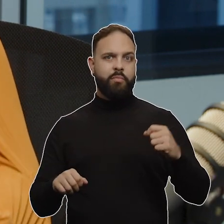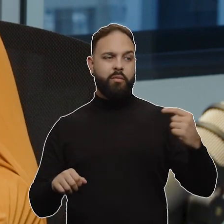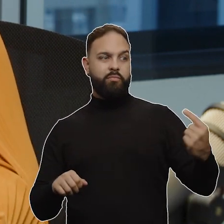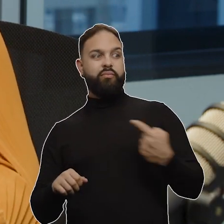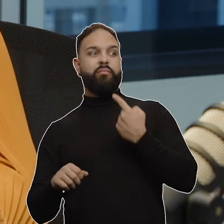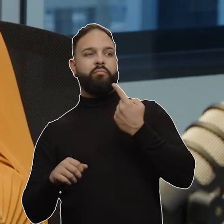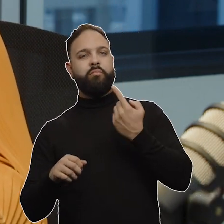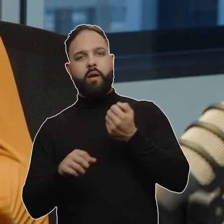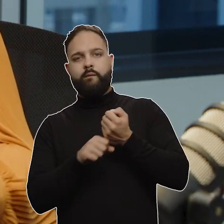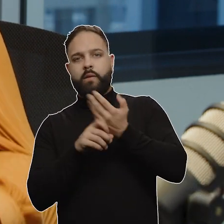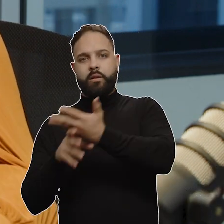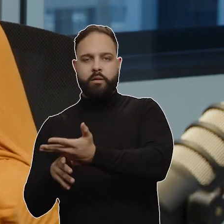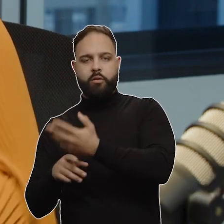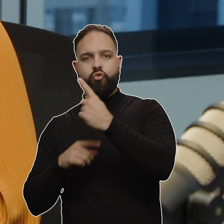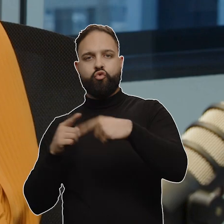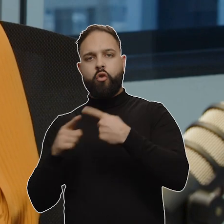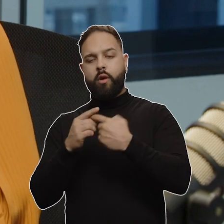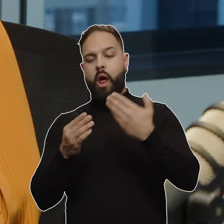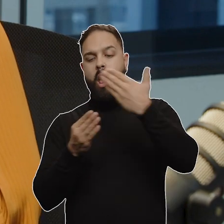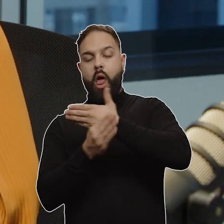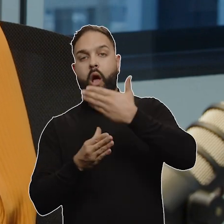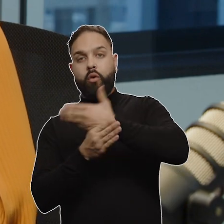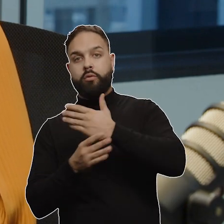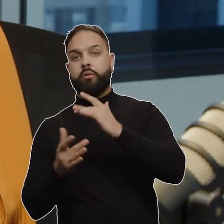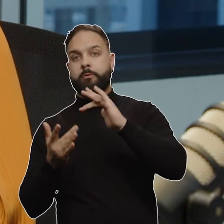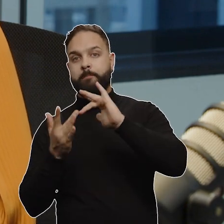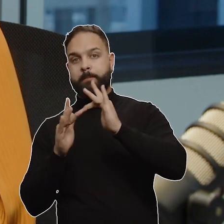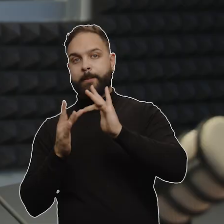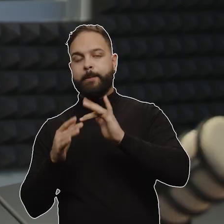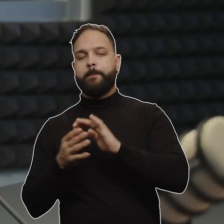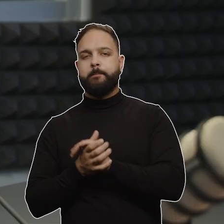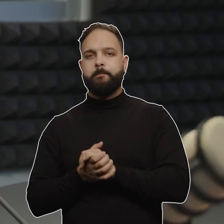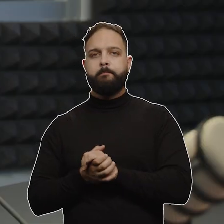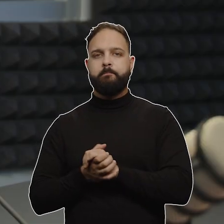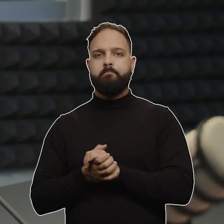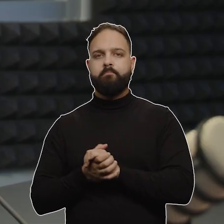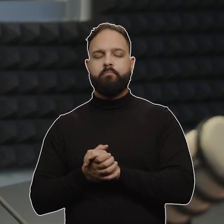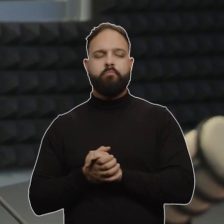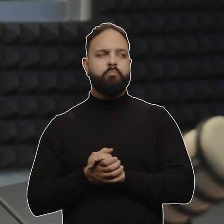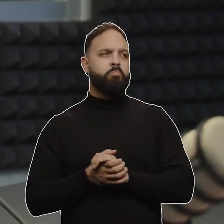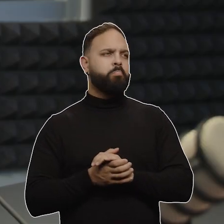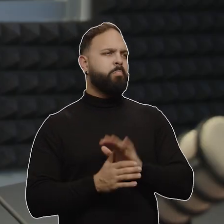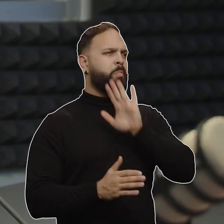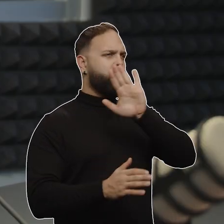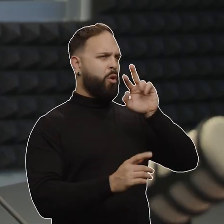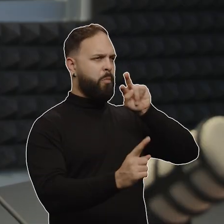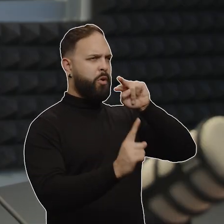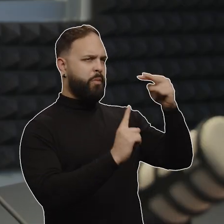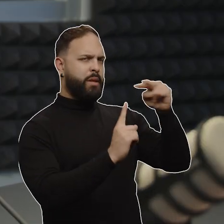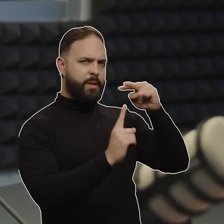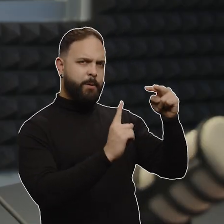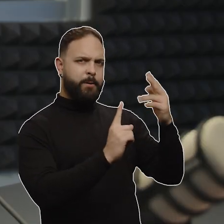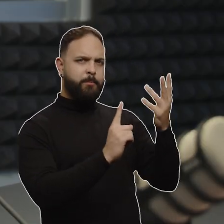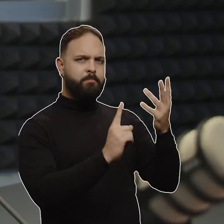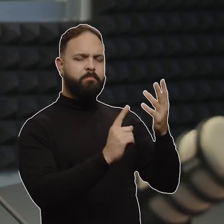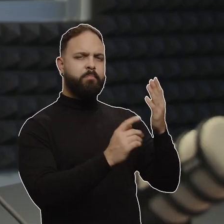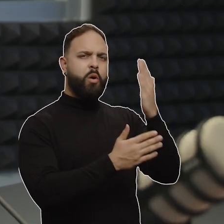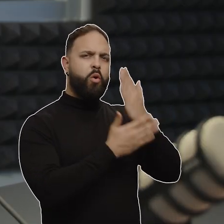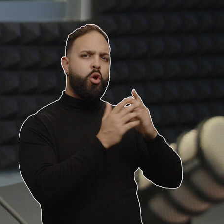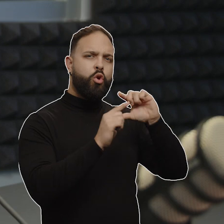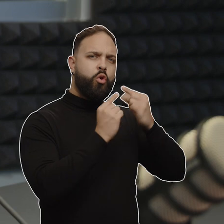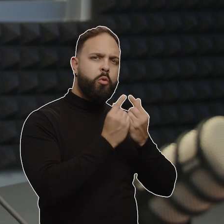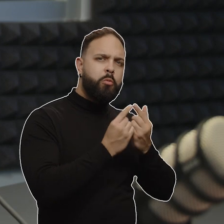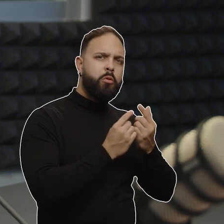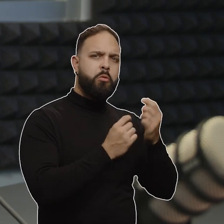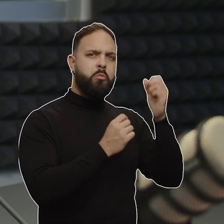puede ser víctima de violencia cibernética. Desde su perspectiva, profesora, ¿pudieran haber algunos grupos que tal